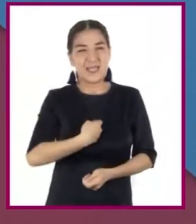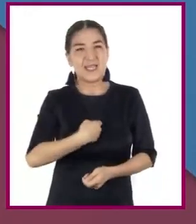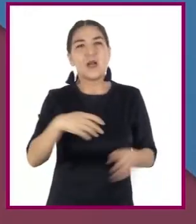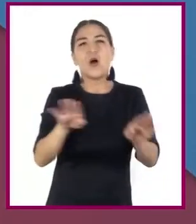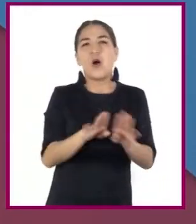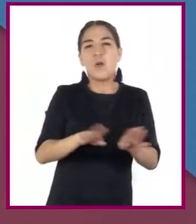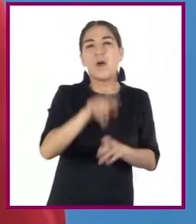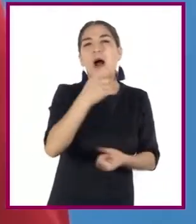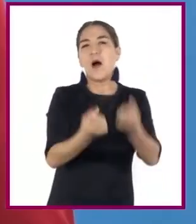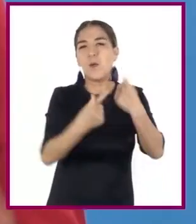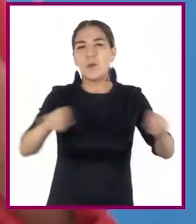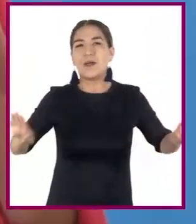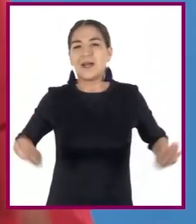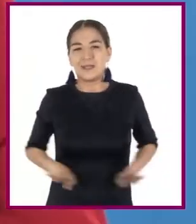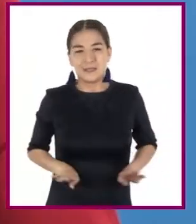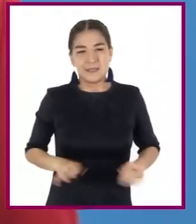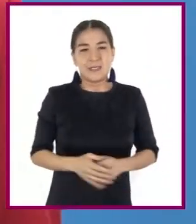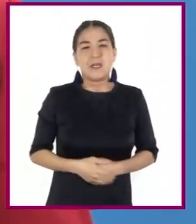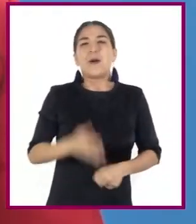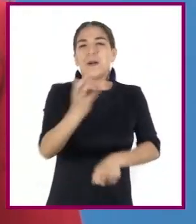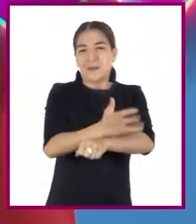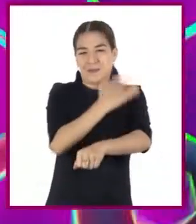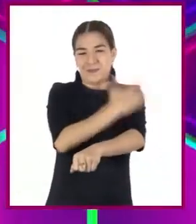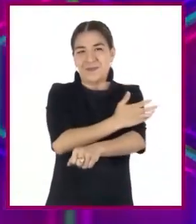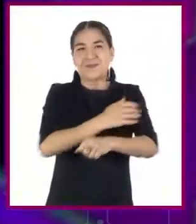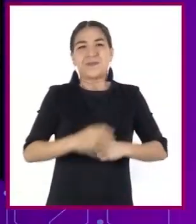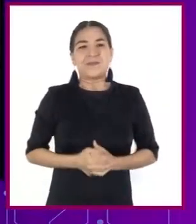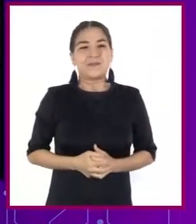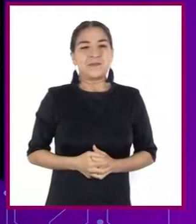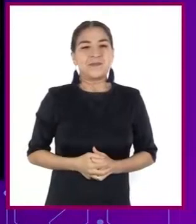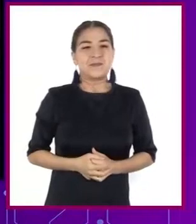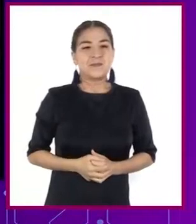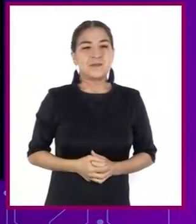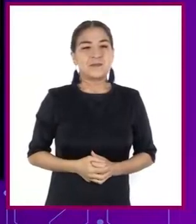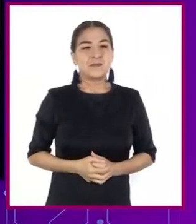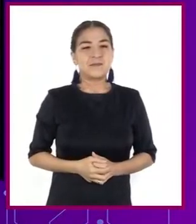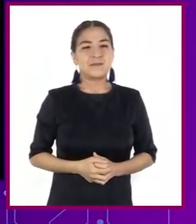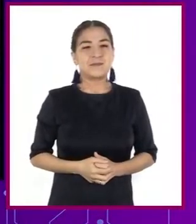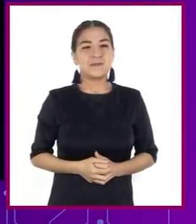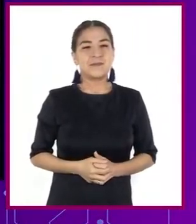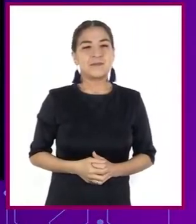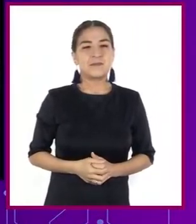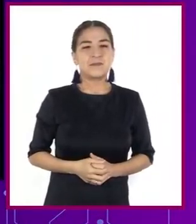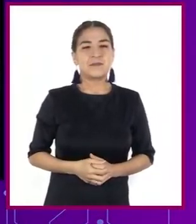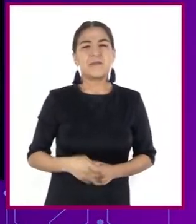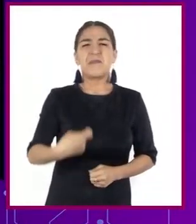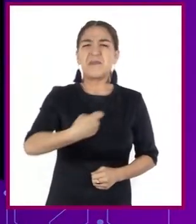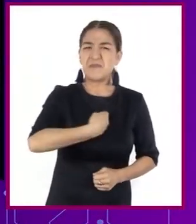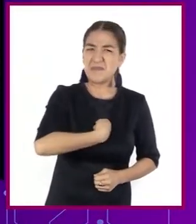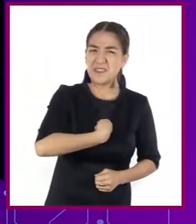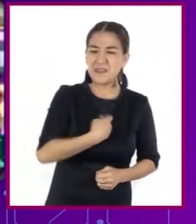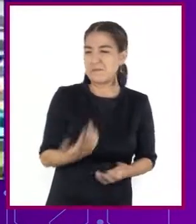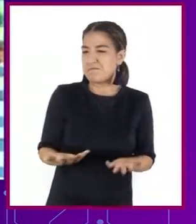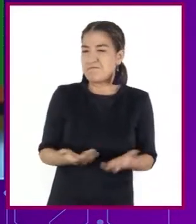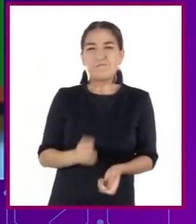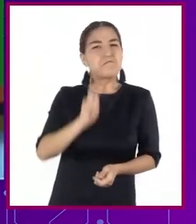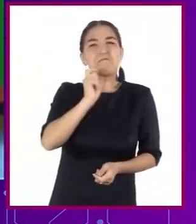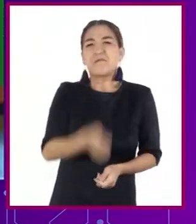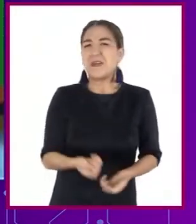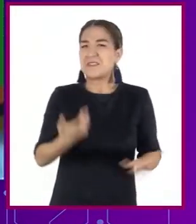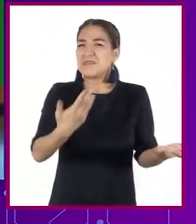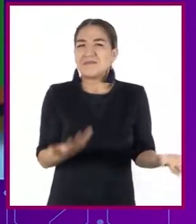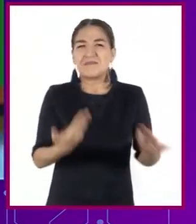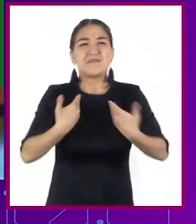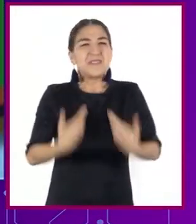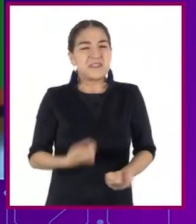de sus características. ¡Acompáñenos! Identidad. ¿qué debemos entender por identidad?